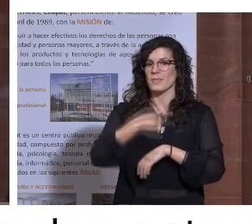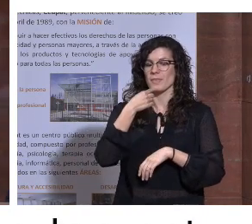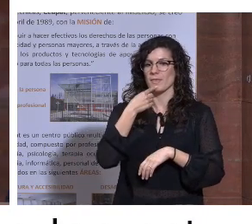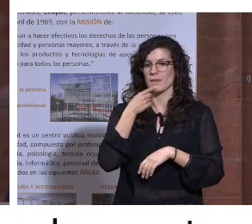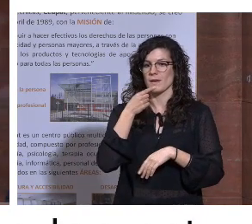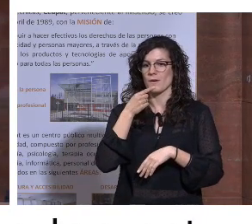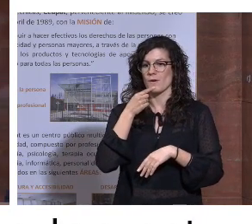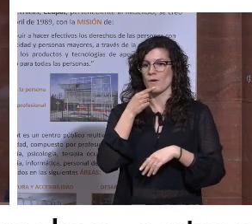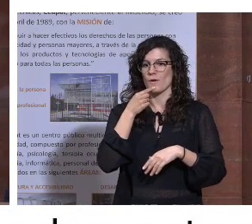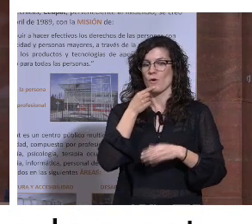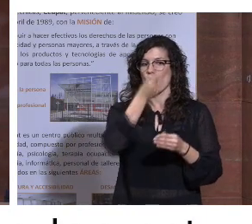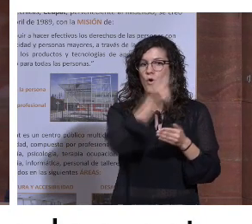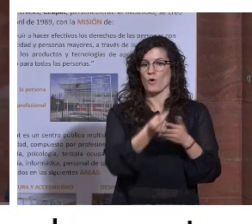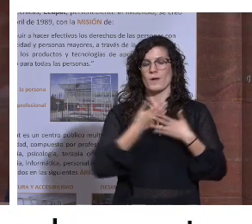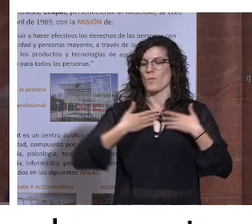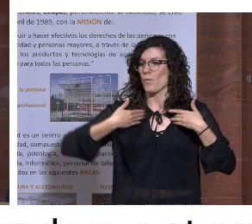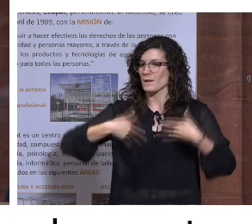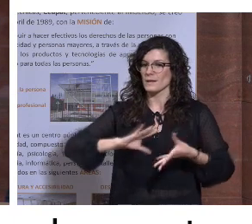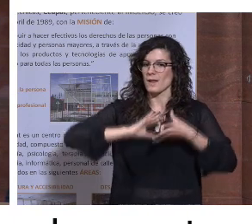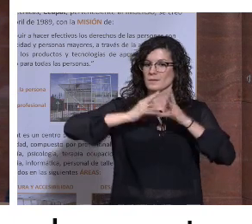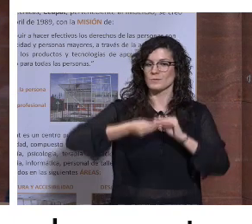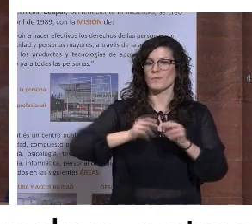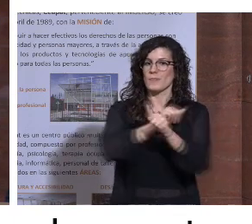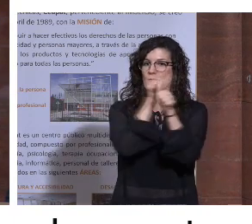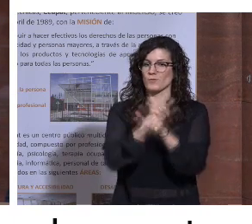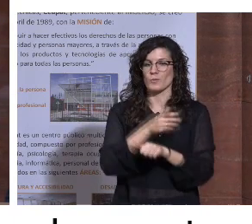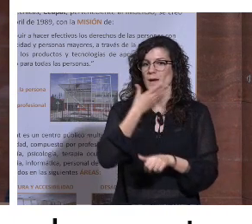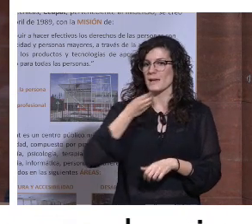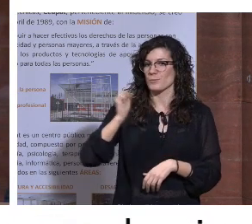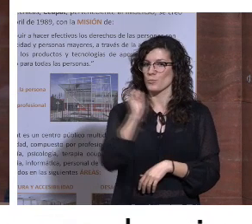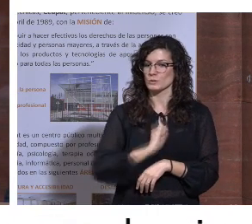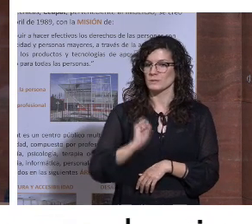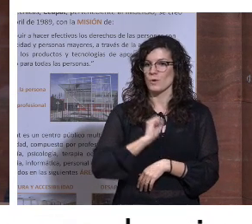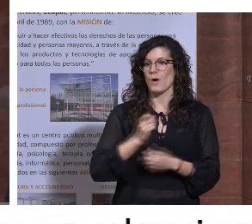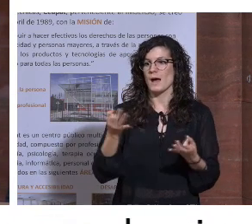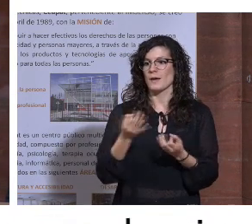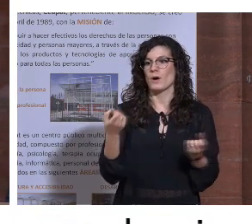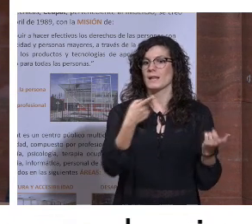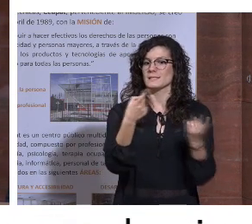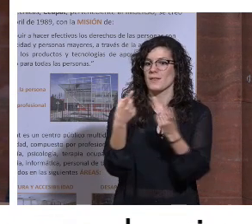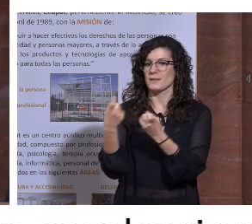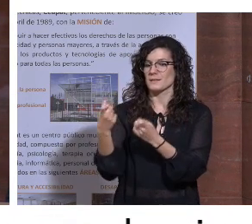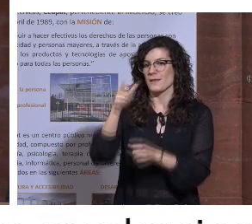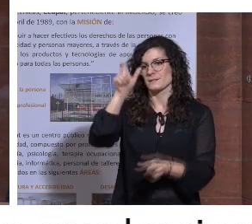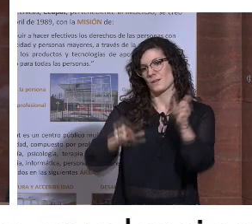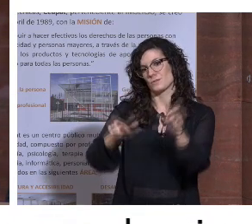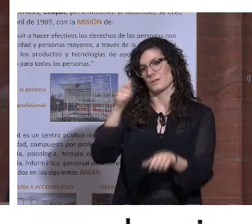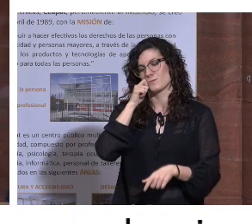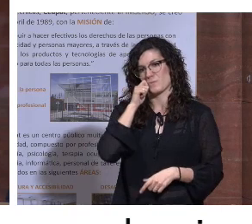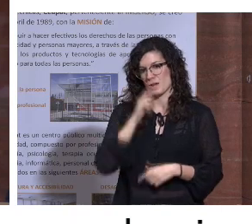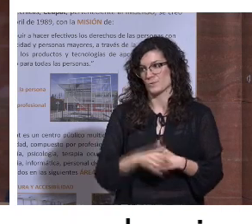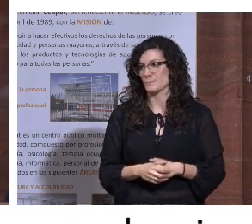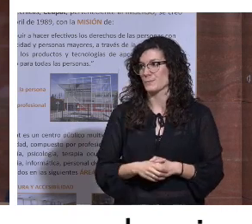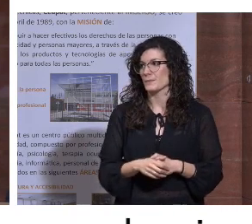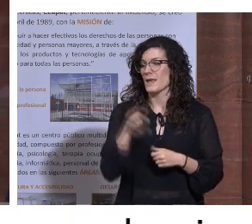obra que se adecue de forma hermosísima a las necesidades más propias de los seres humanos, ¿no?